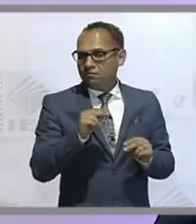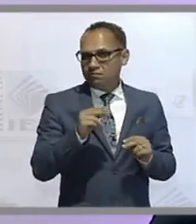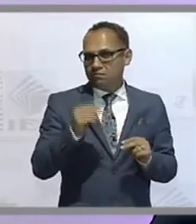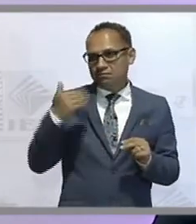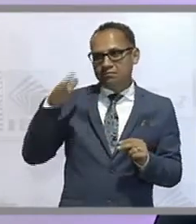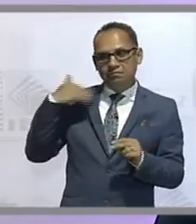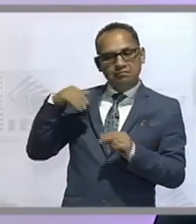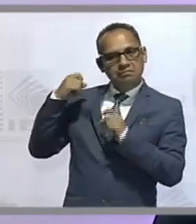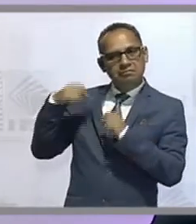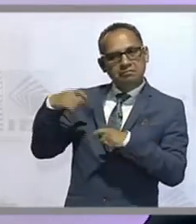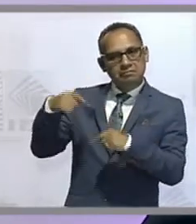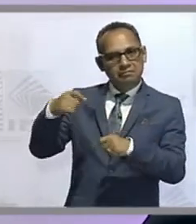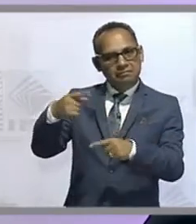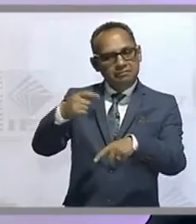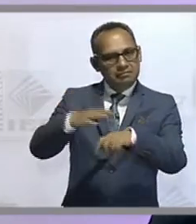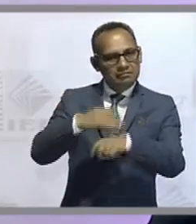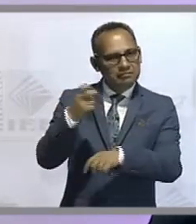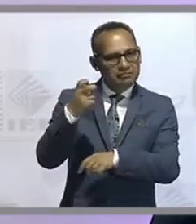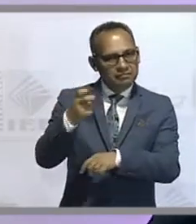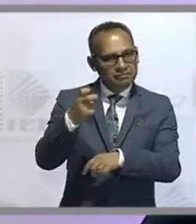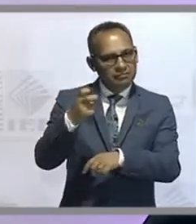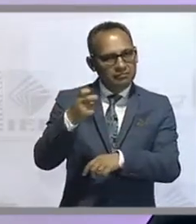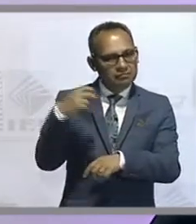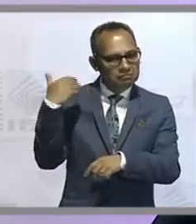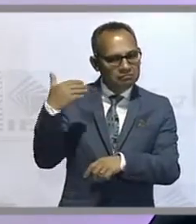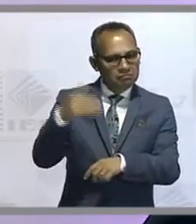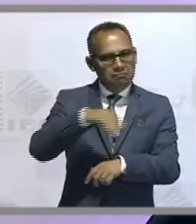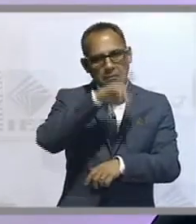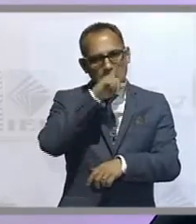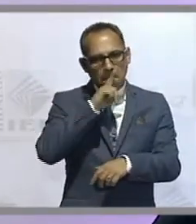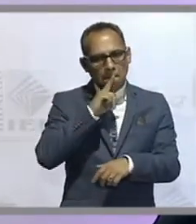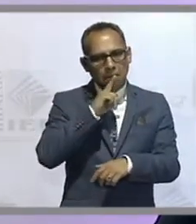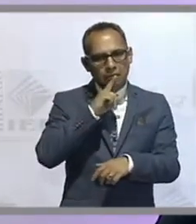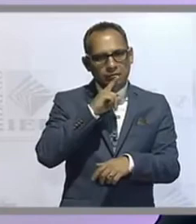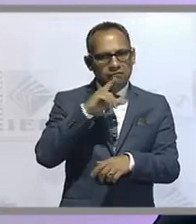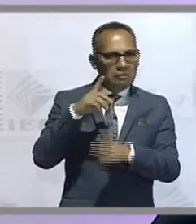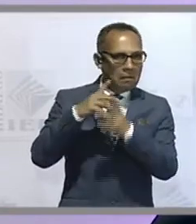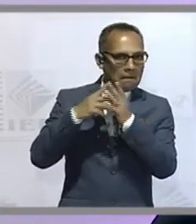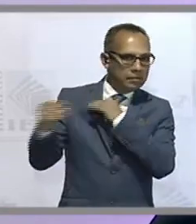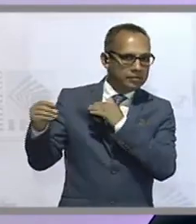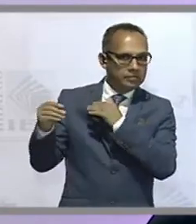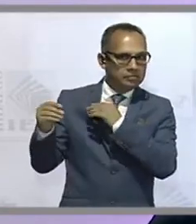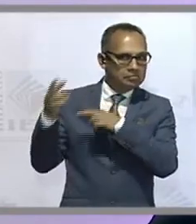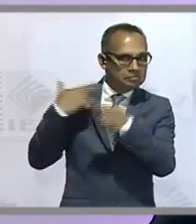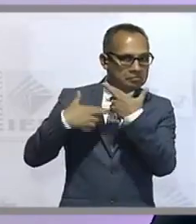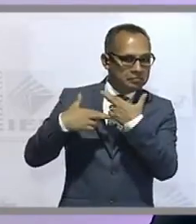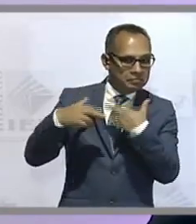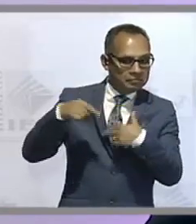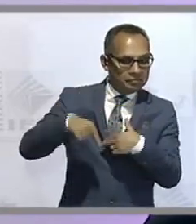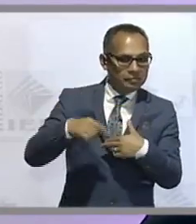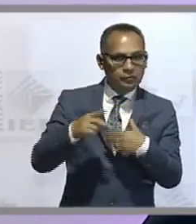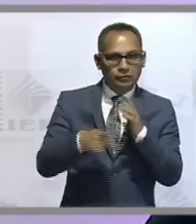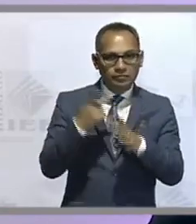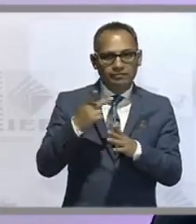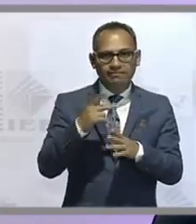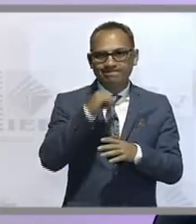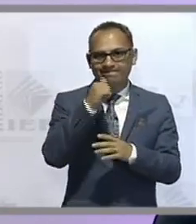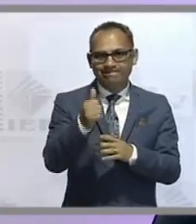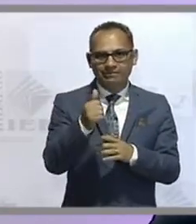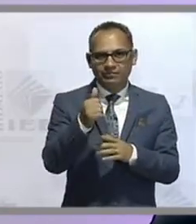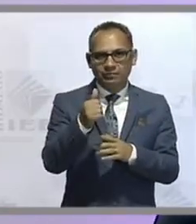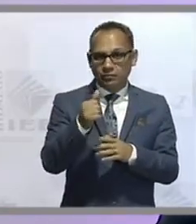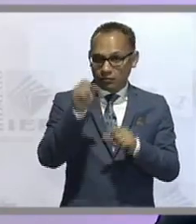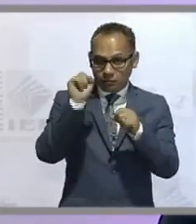que vinieron mintieron se fueron y jamás regresaron nosotros ya no queremos eso queremos verdaderamente